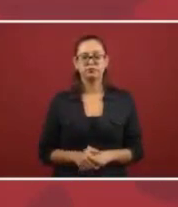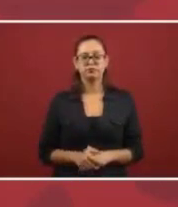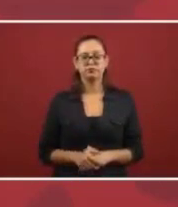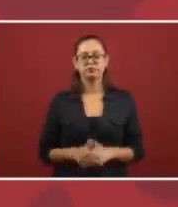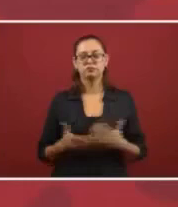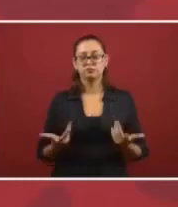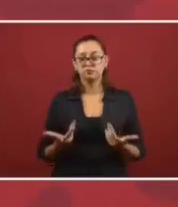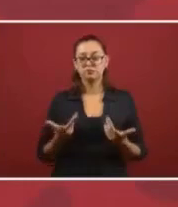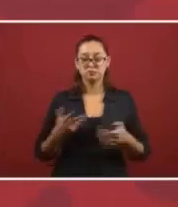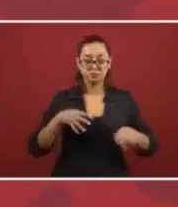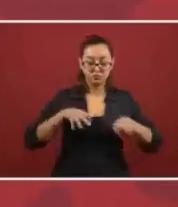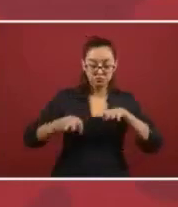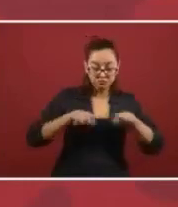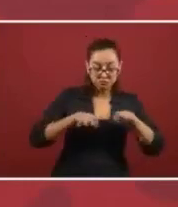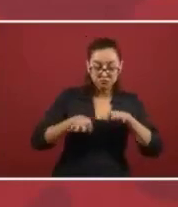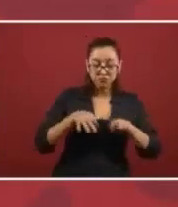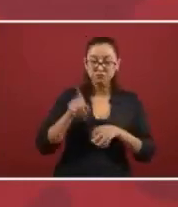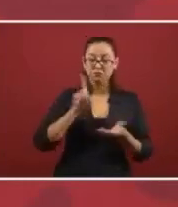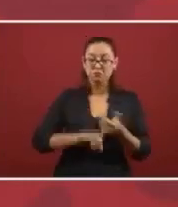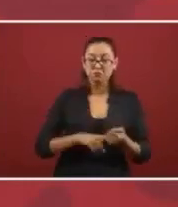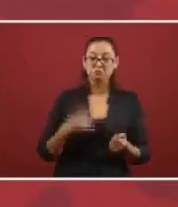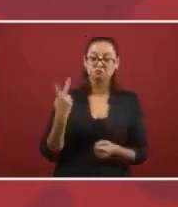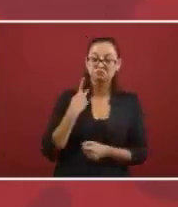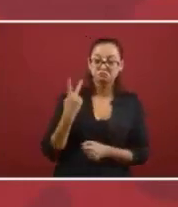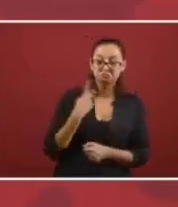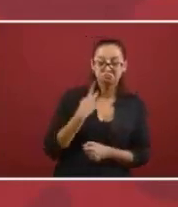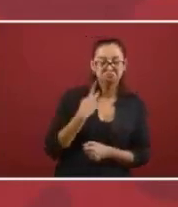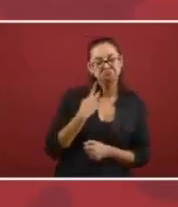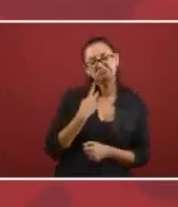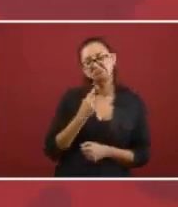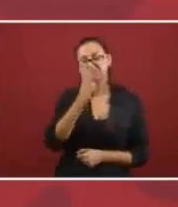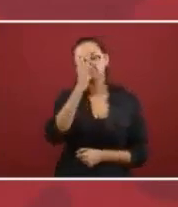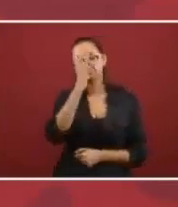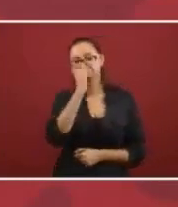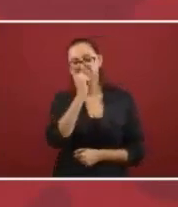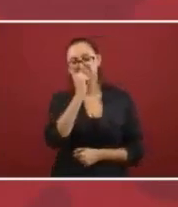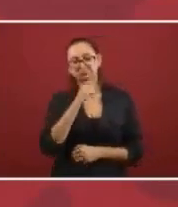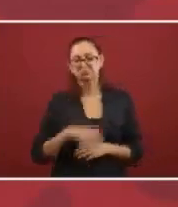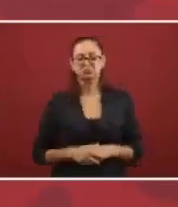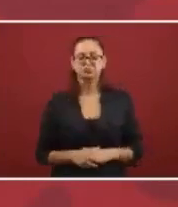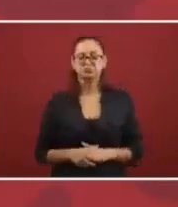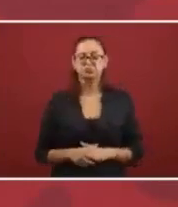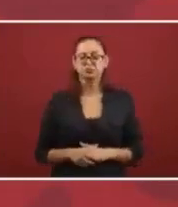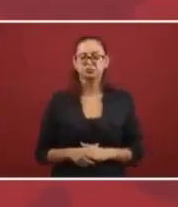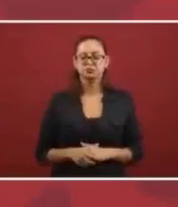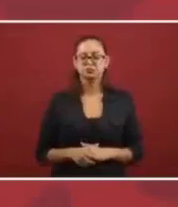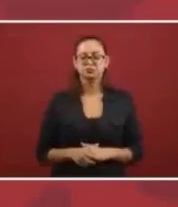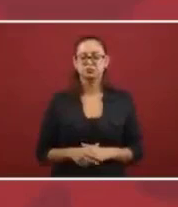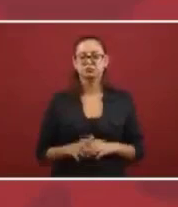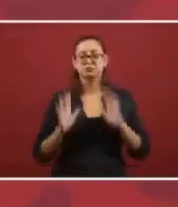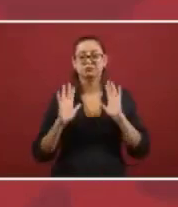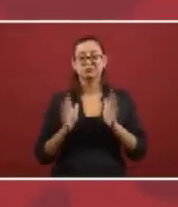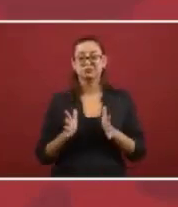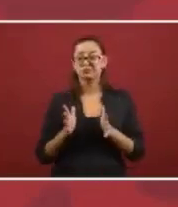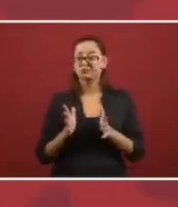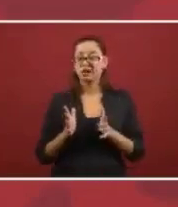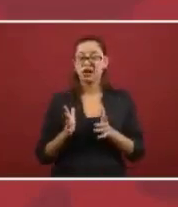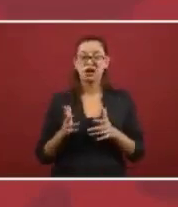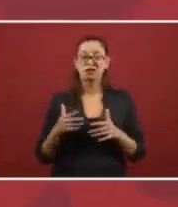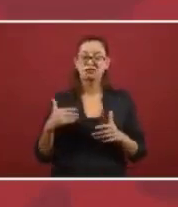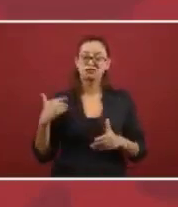el oficio de la política ya pasó el tiempo